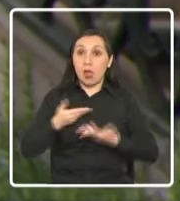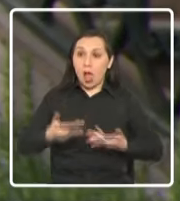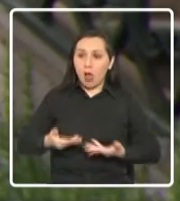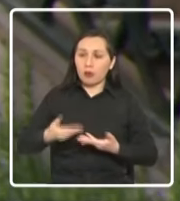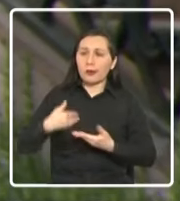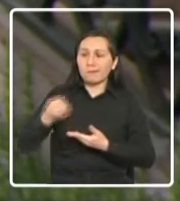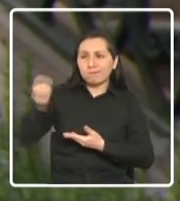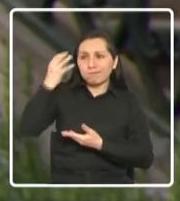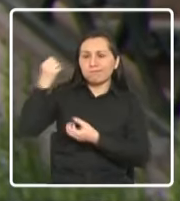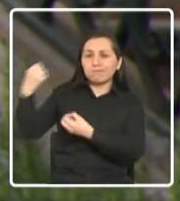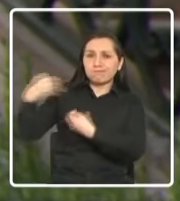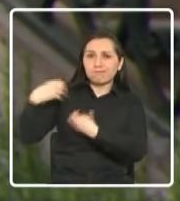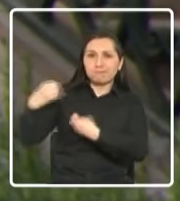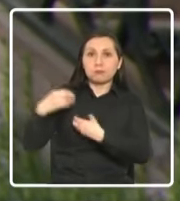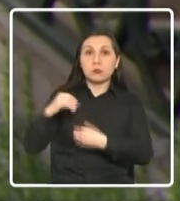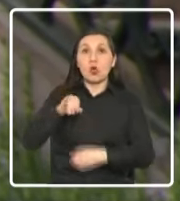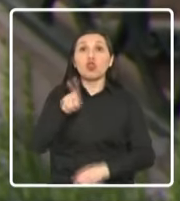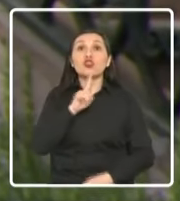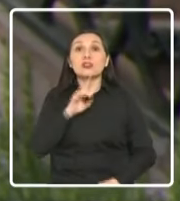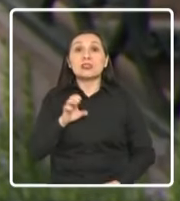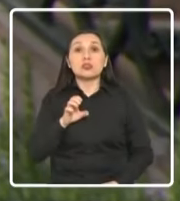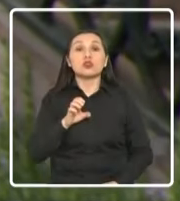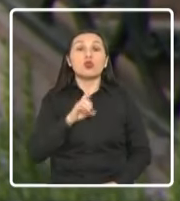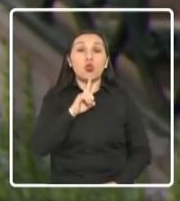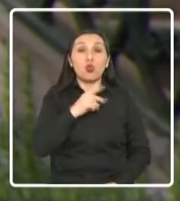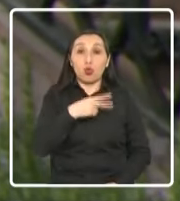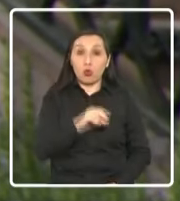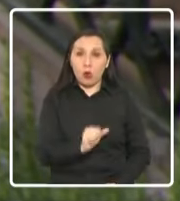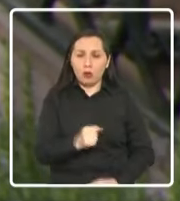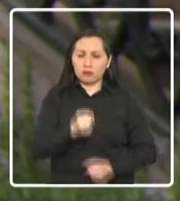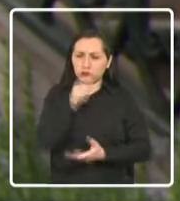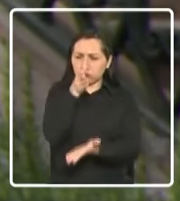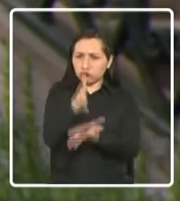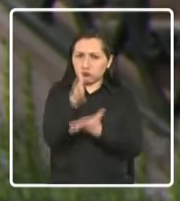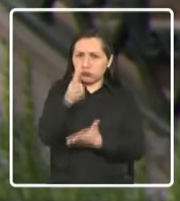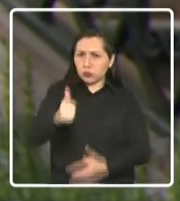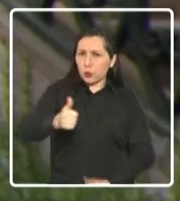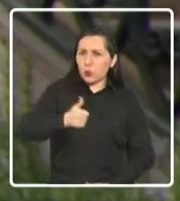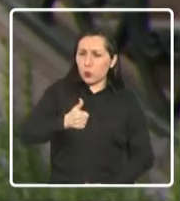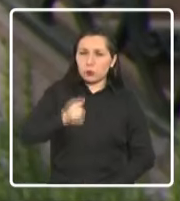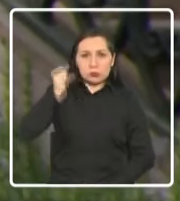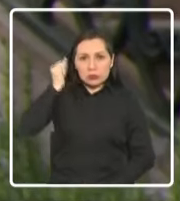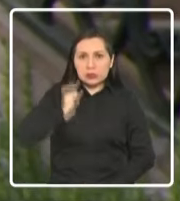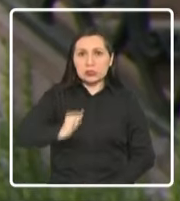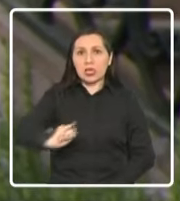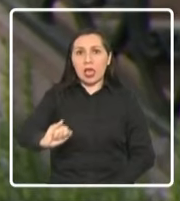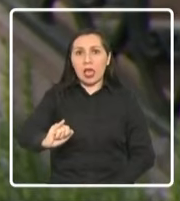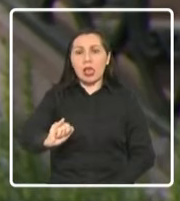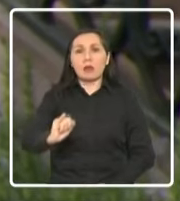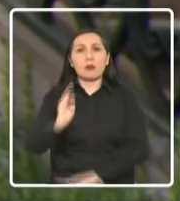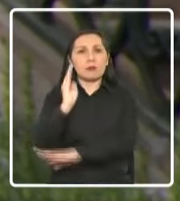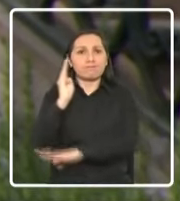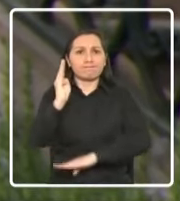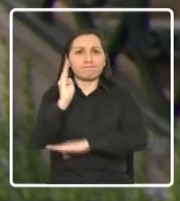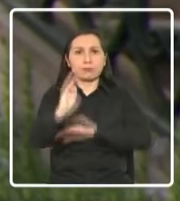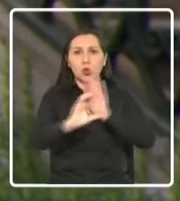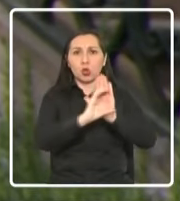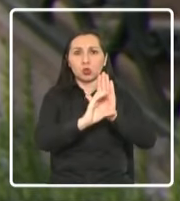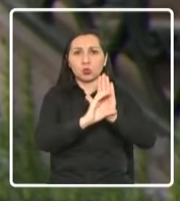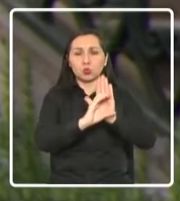nos ha enseñado que José Tohá tuvo firmeza y lealtad siempre con los principios